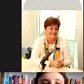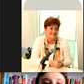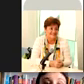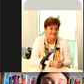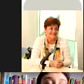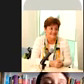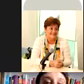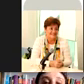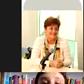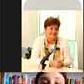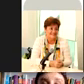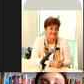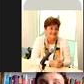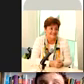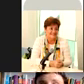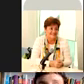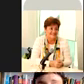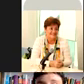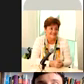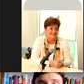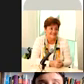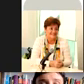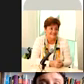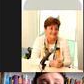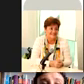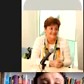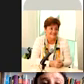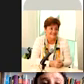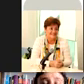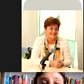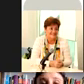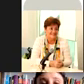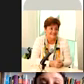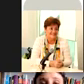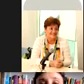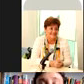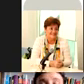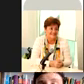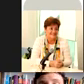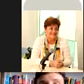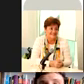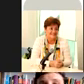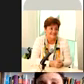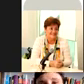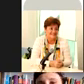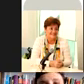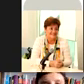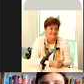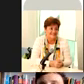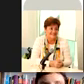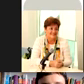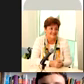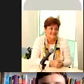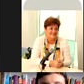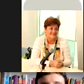alguna cuestión que tenía que ver con una culpa de padre o madre, y por de esa forma se